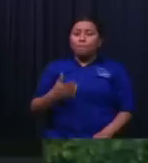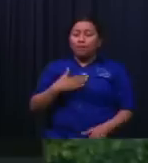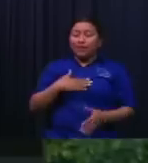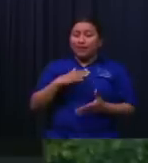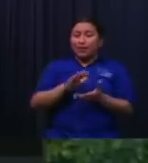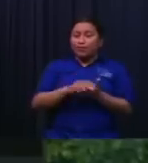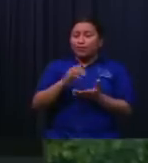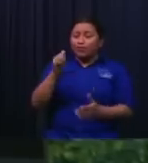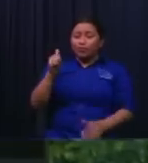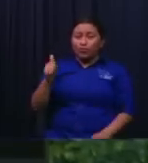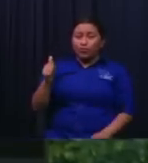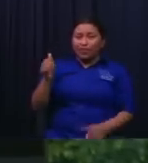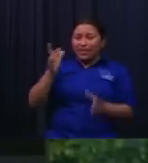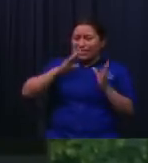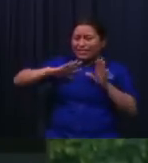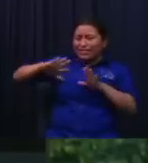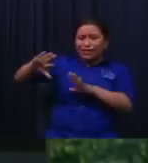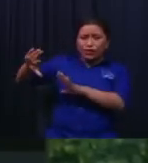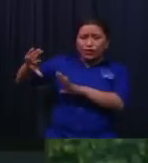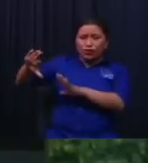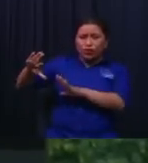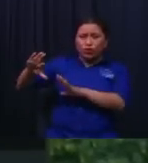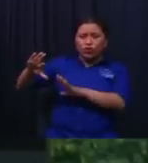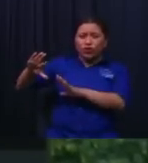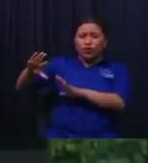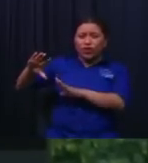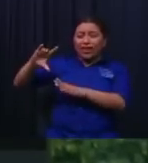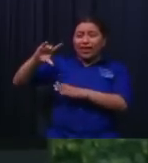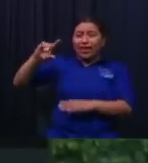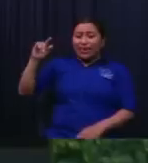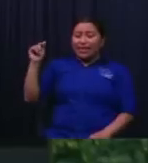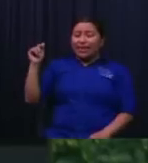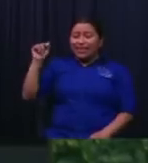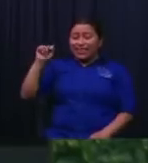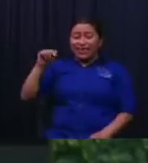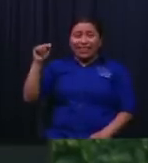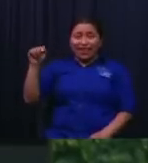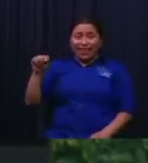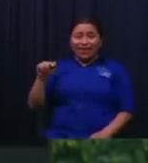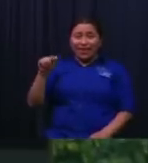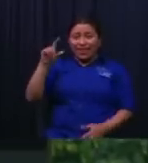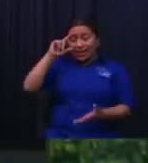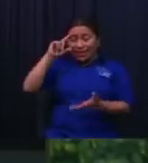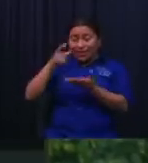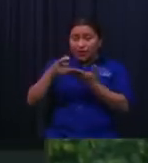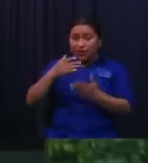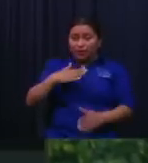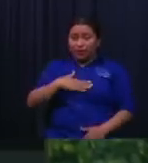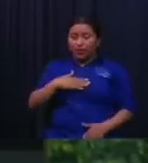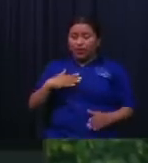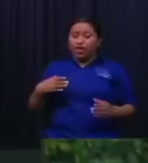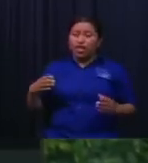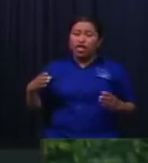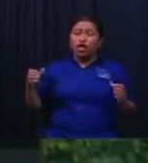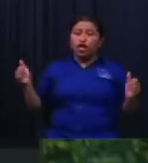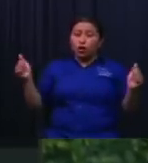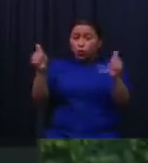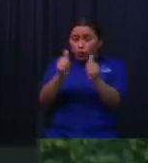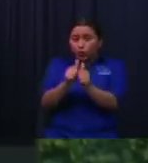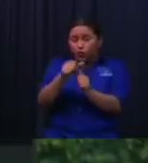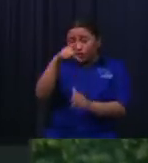sus bienes, porque creyó en mí. ¿Con qué cara ahora, hermano, yo no la voy a honrar?